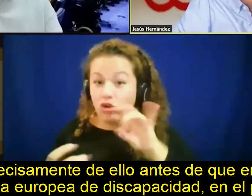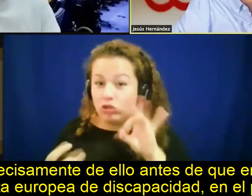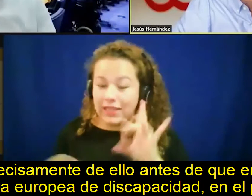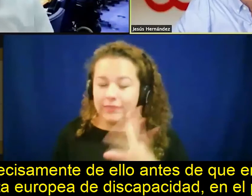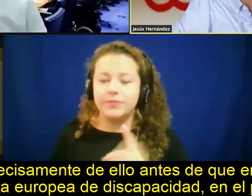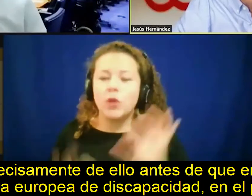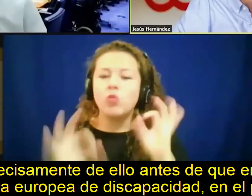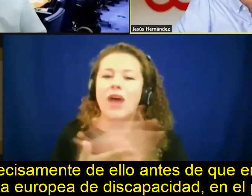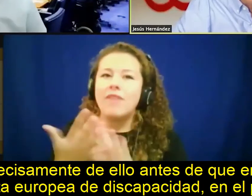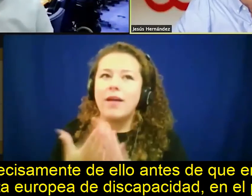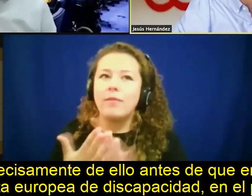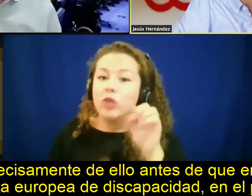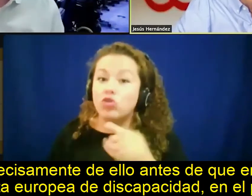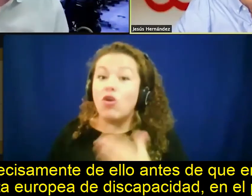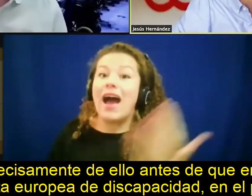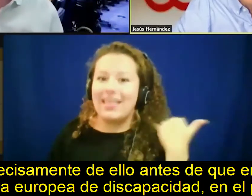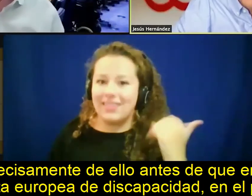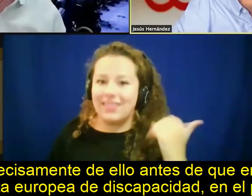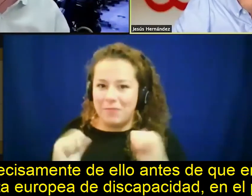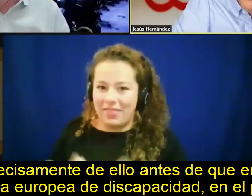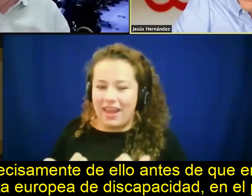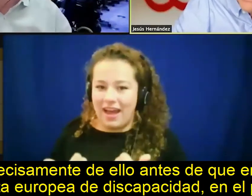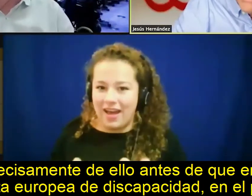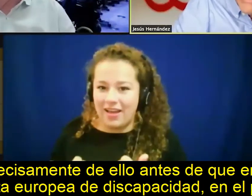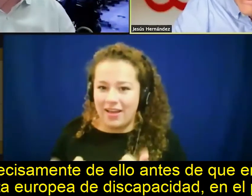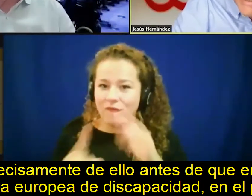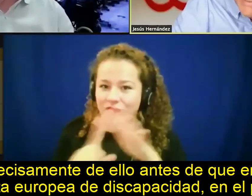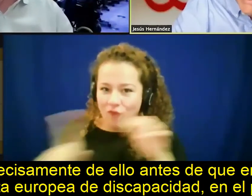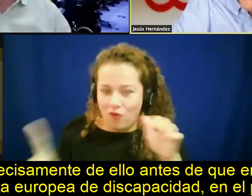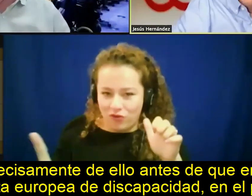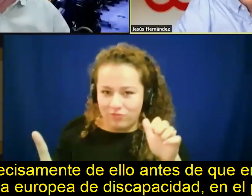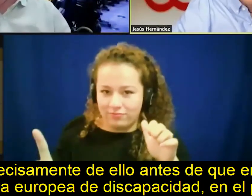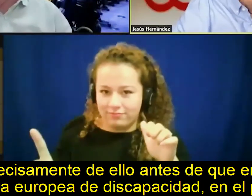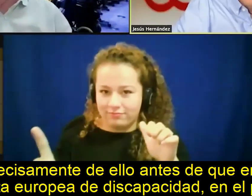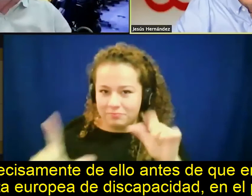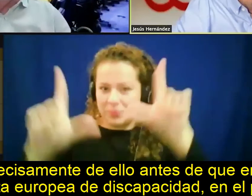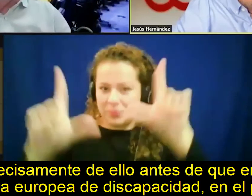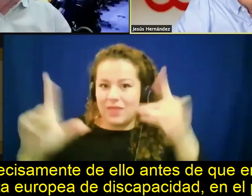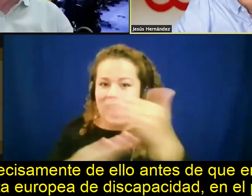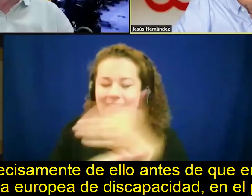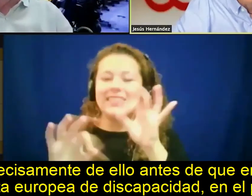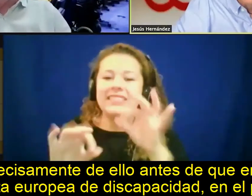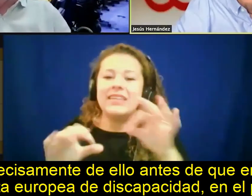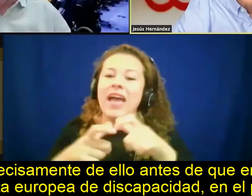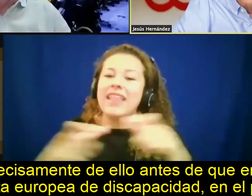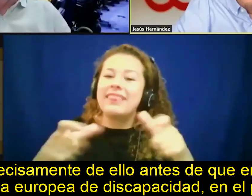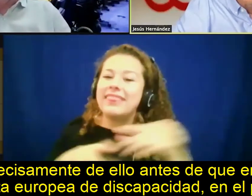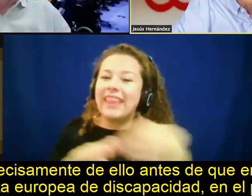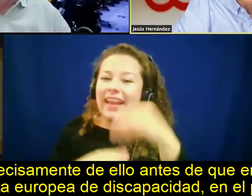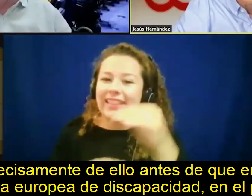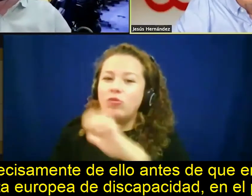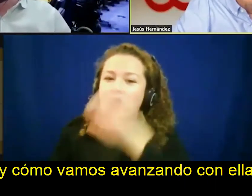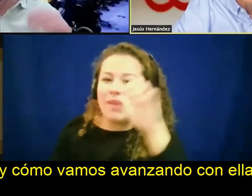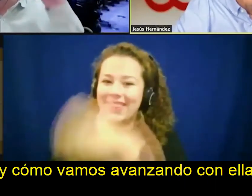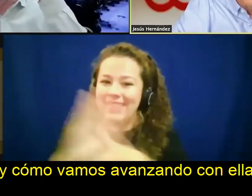precisamente de ello antes de que empezara el foro, que es la tarjeta europea de discapacidad, en el punto en el que está y